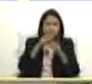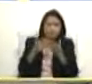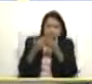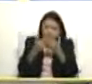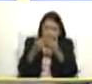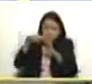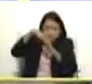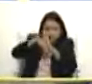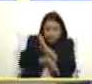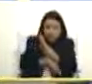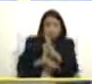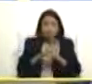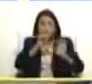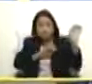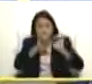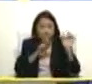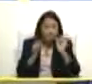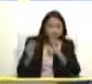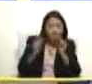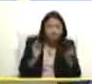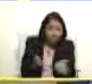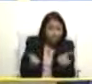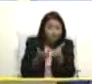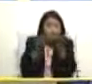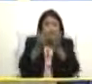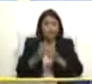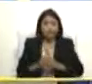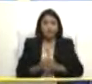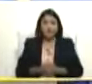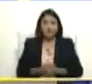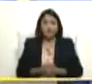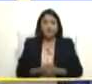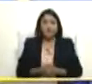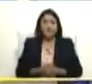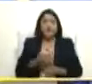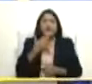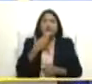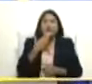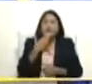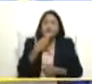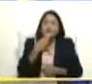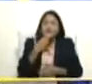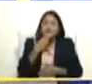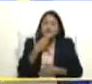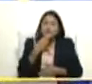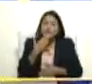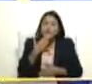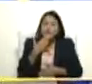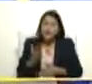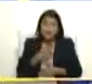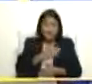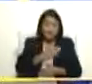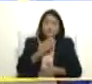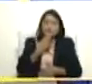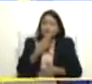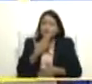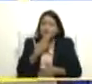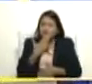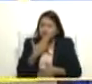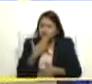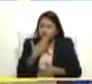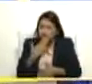estudiar, estimulamos el debate. Quiero agradecer profundamente, desde mi corazón, desde el